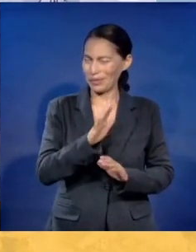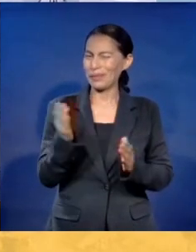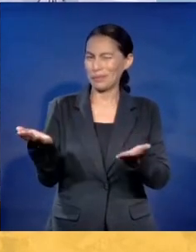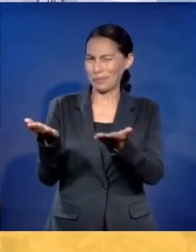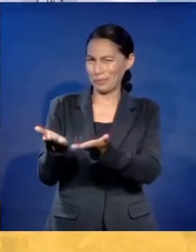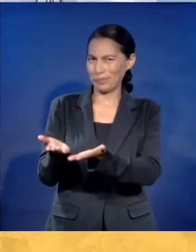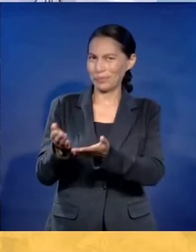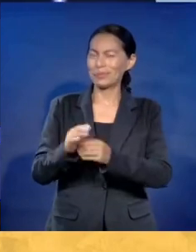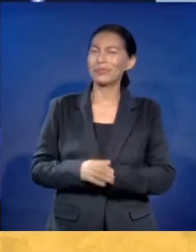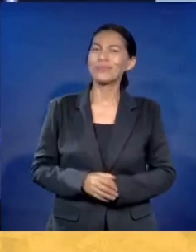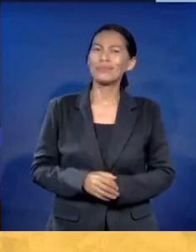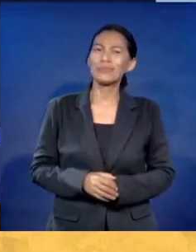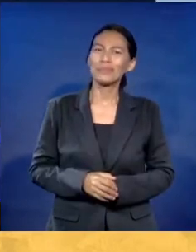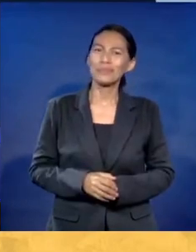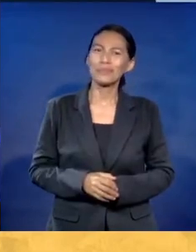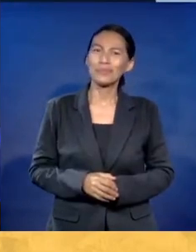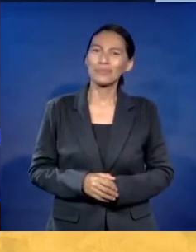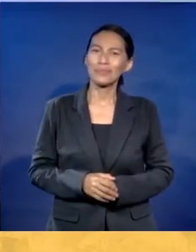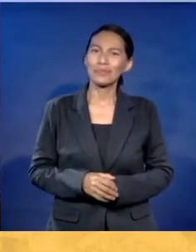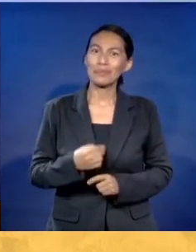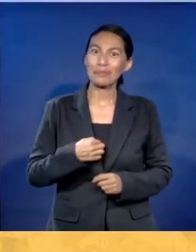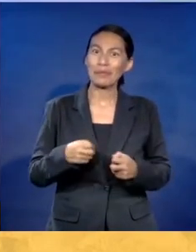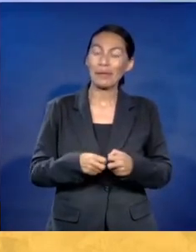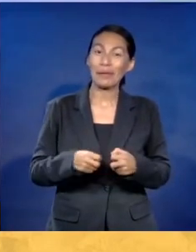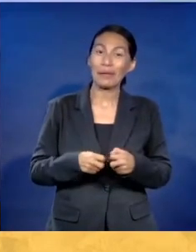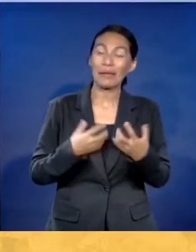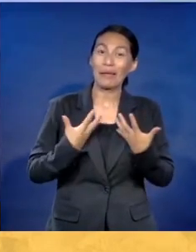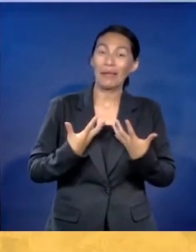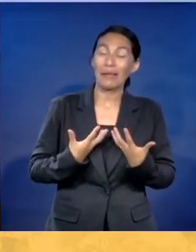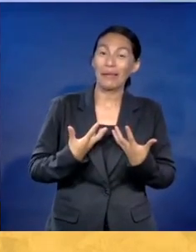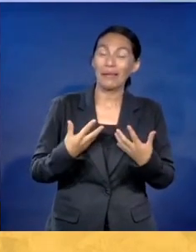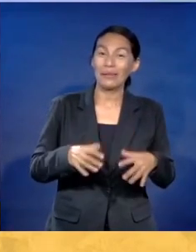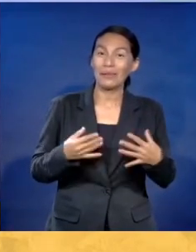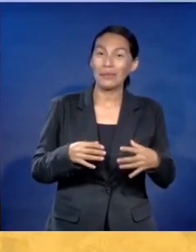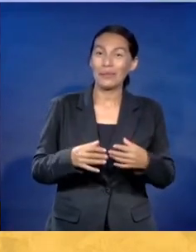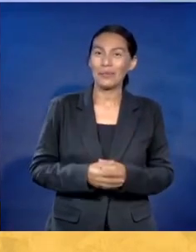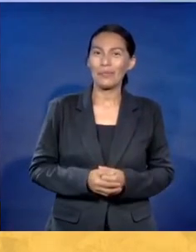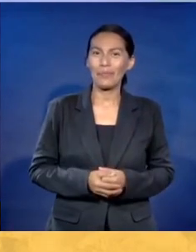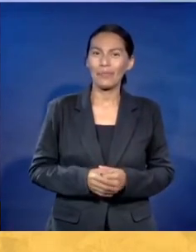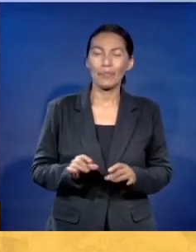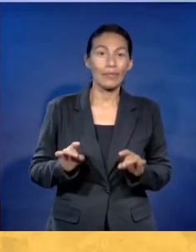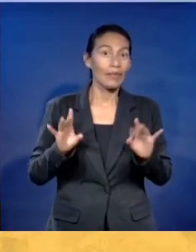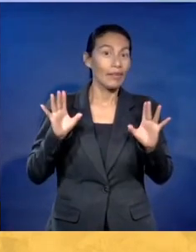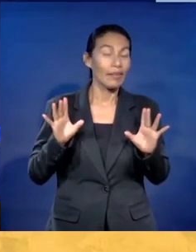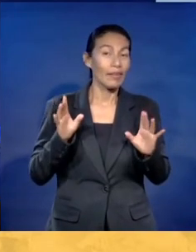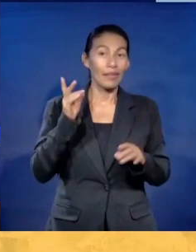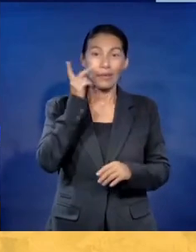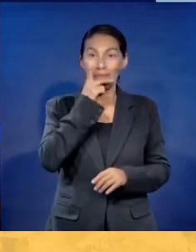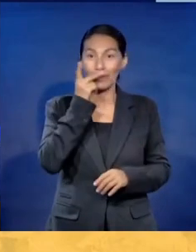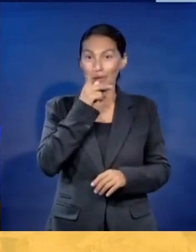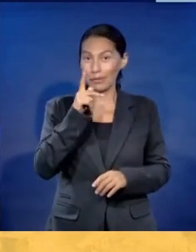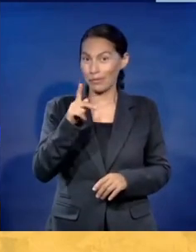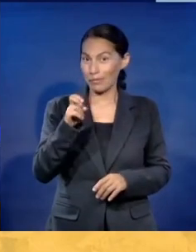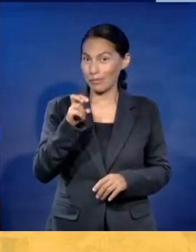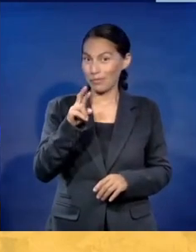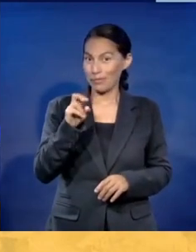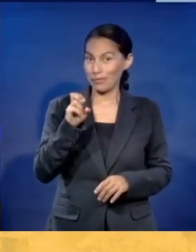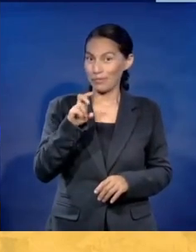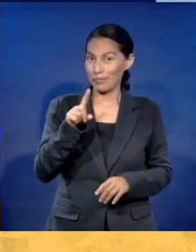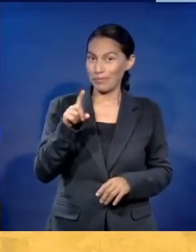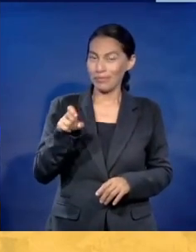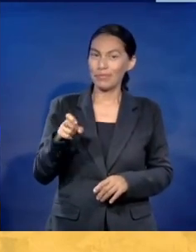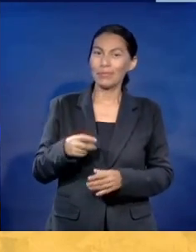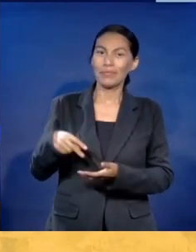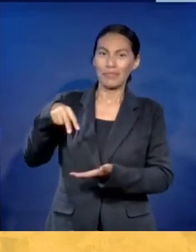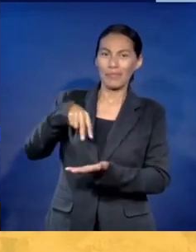quién es más nervioso me puse de repente se para el pastor Pérez dice hermanos pues ustedes ya tienen un